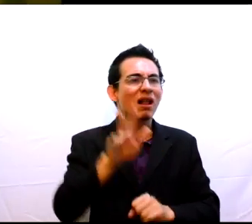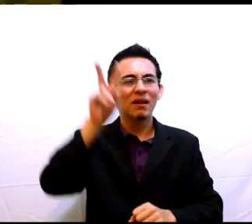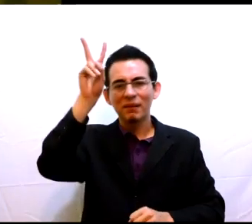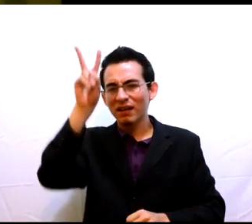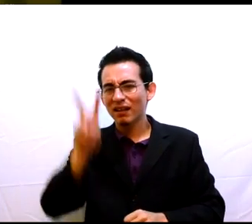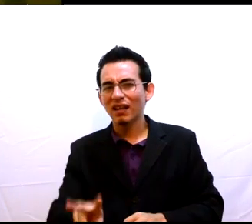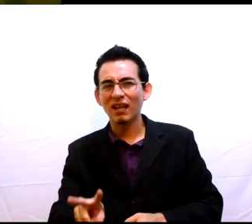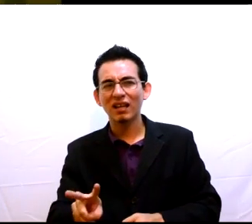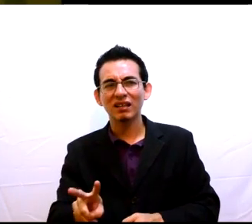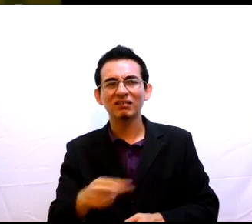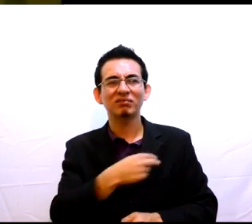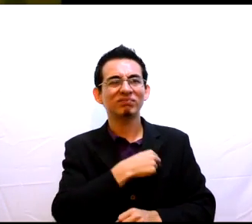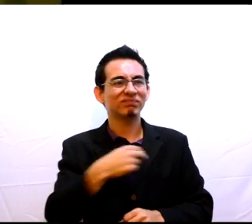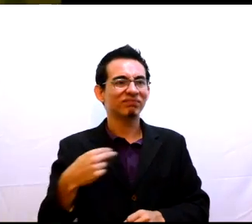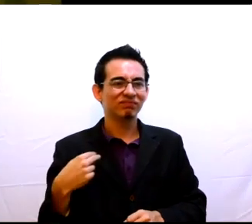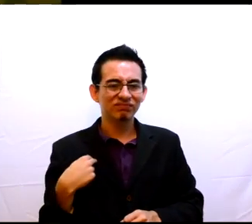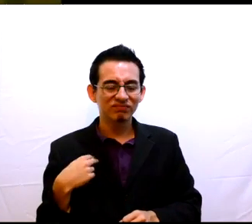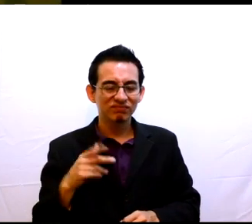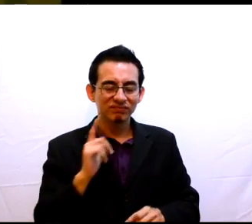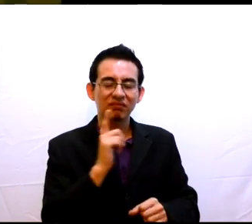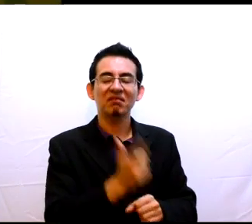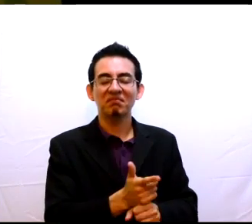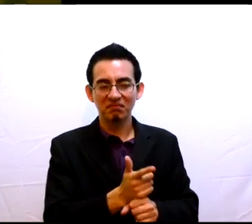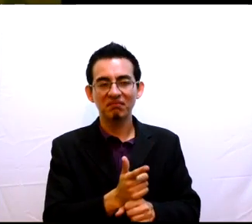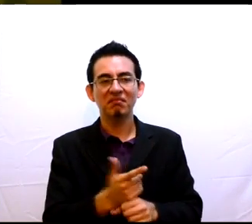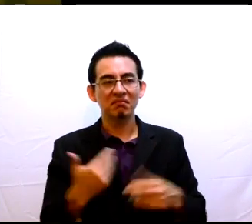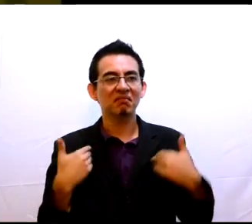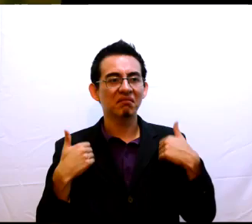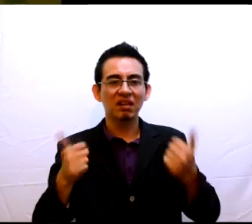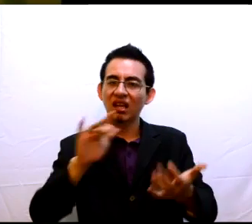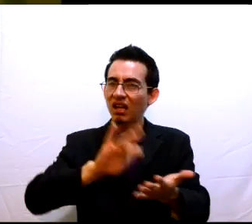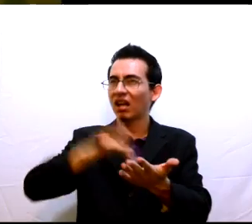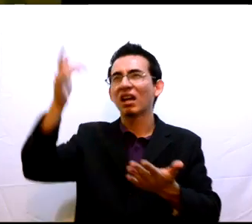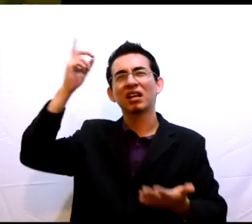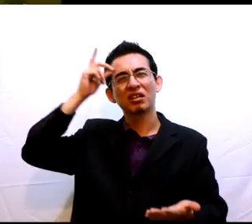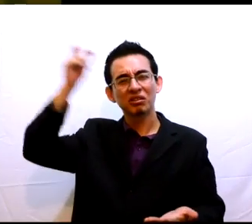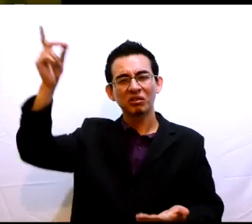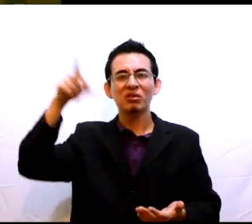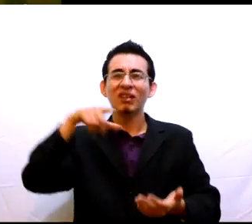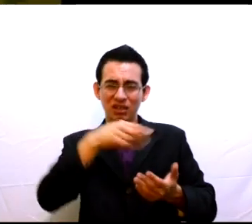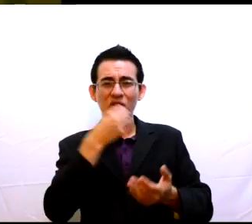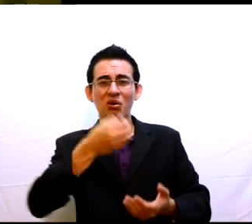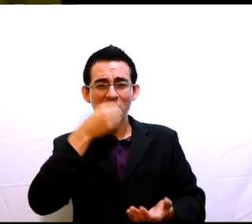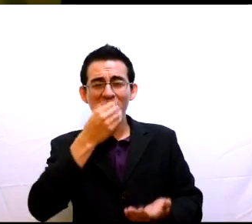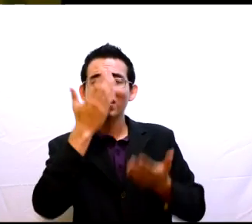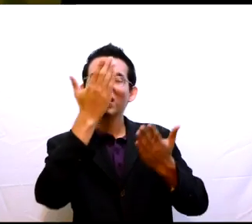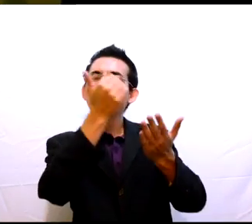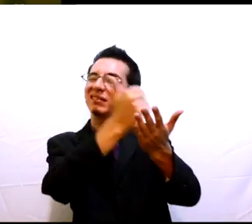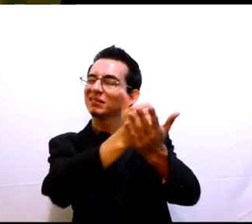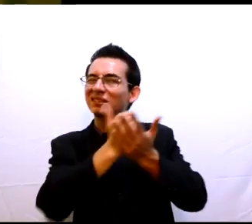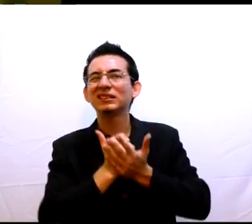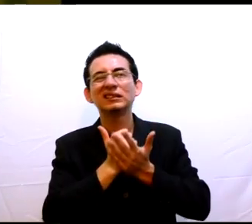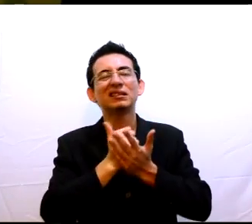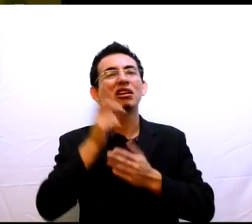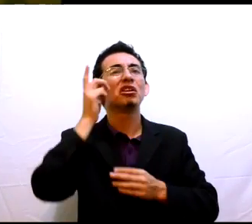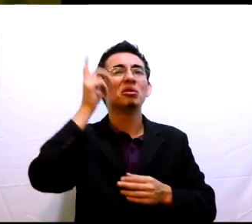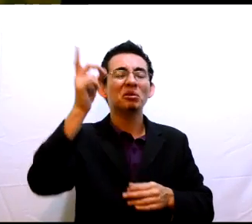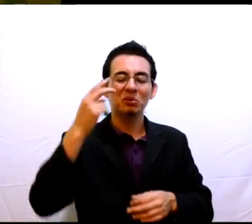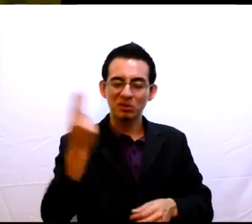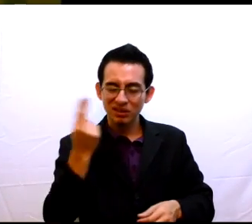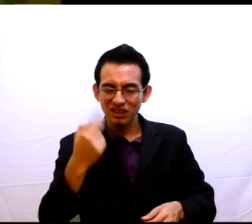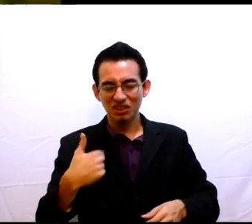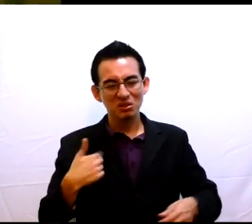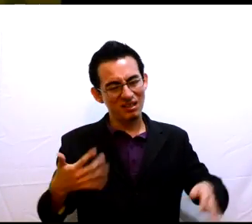entenderla gracias señor ayúdalo sra y poner en práctica